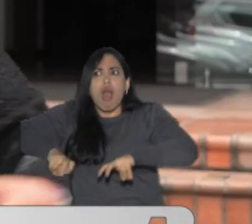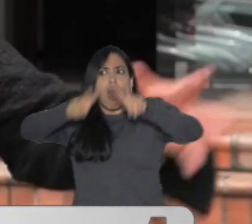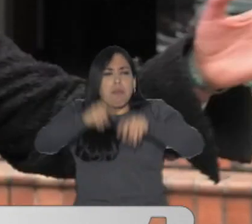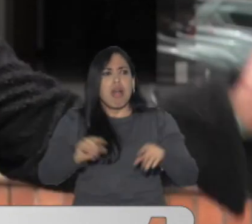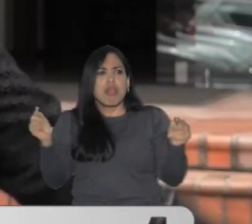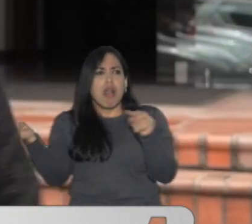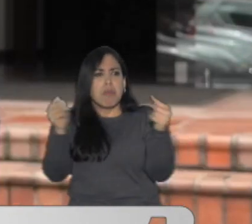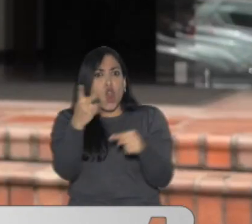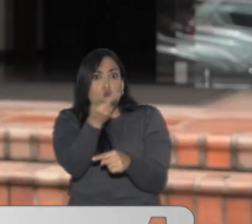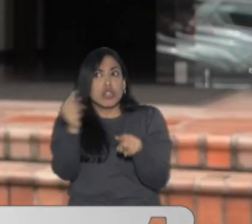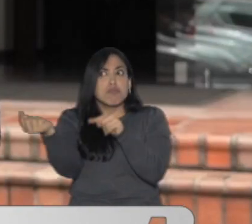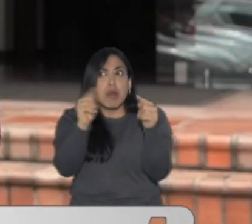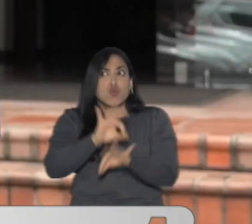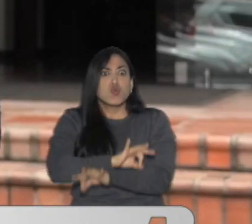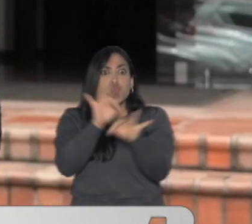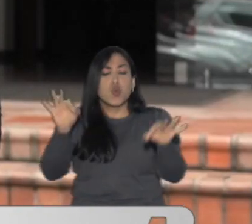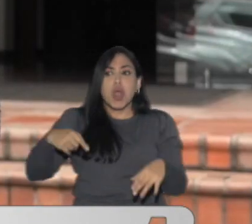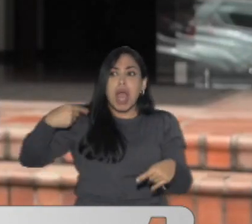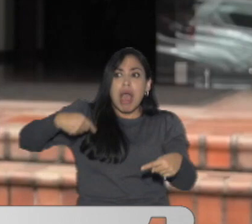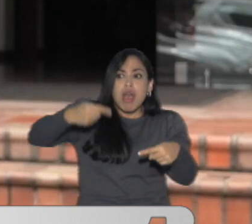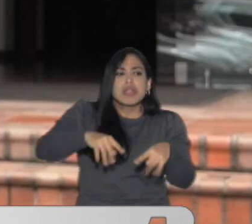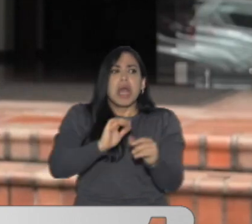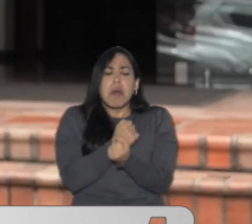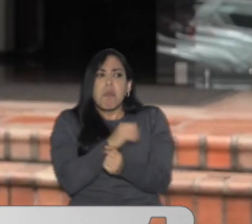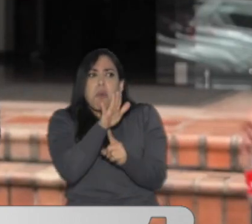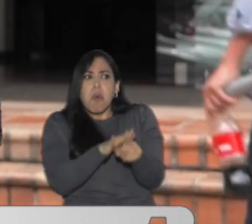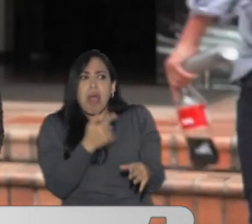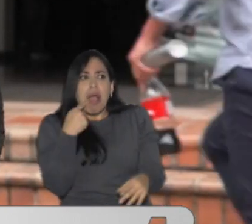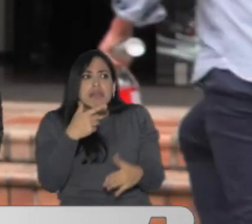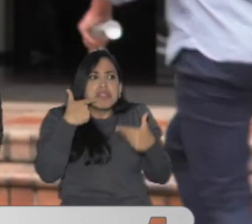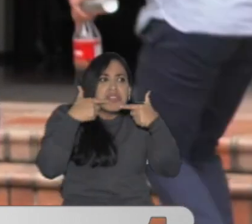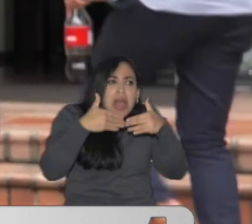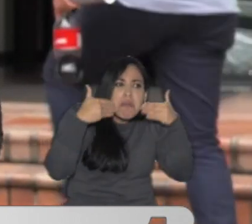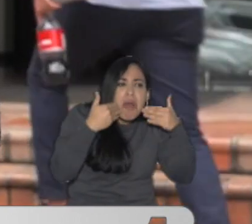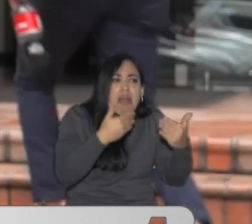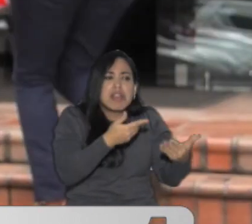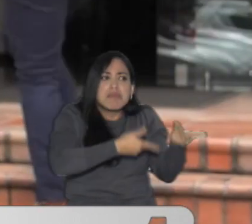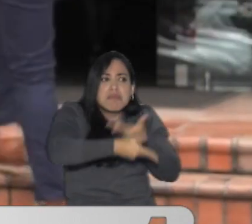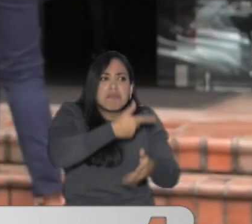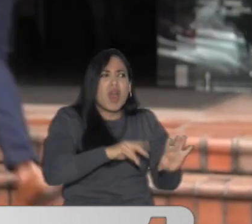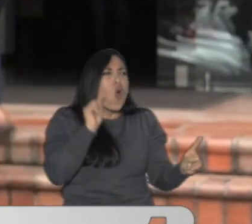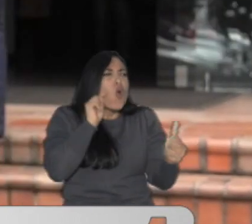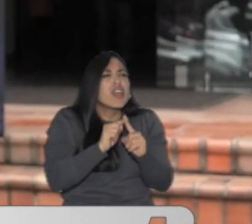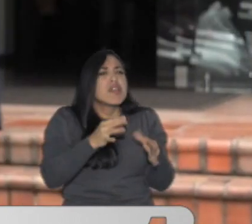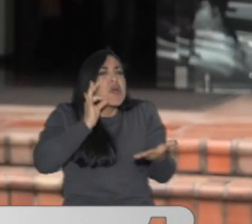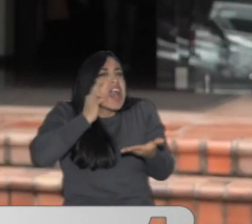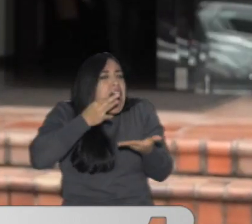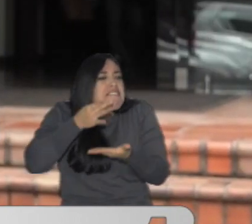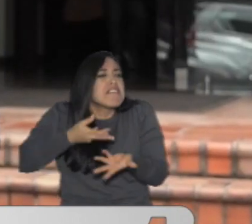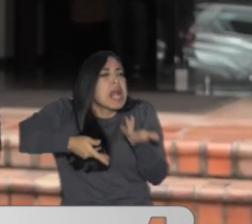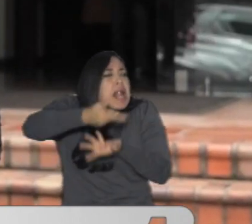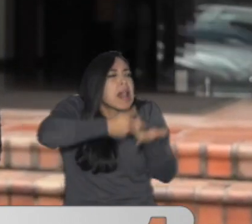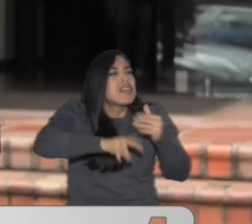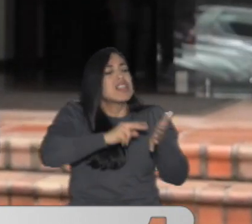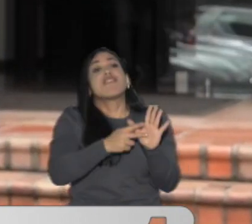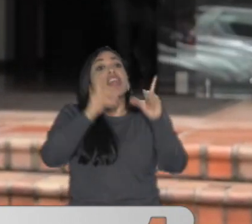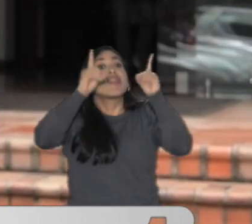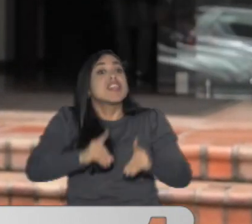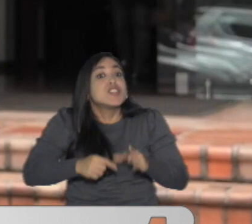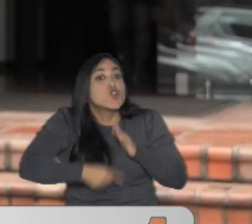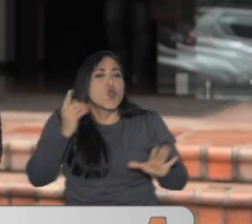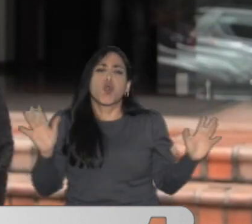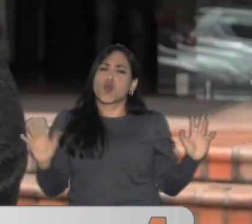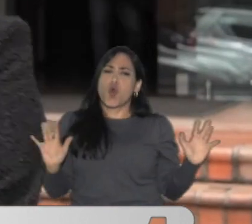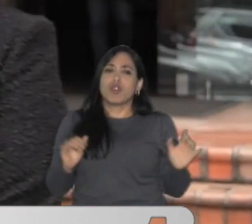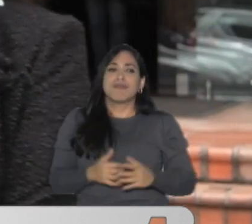de descalificaciones de tantos meses, ahí hay aprecio, buena onda, y lo que queremos es que conversen, un cafecito, esto no está definido.